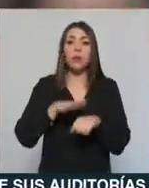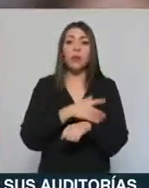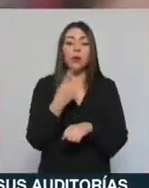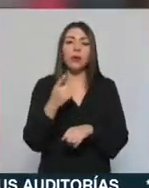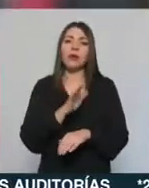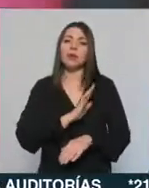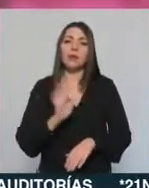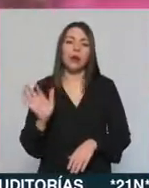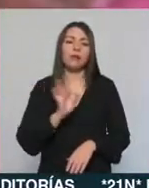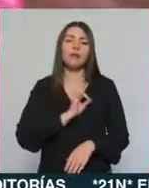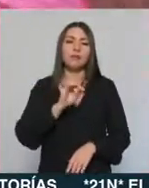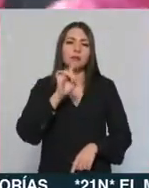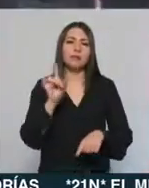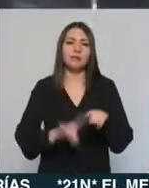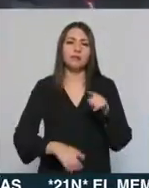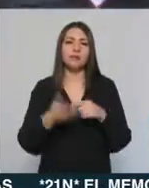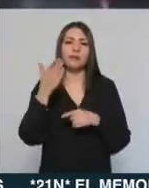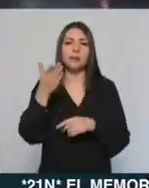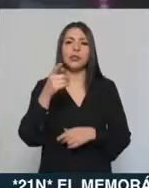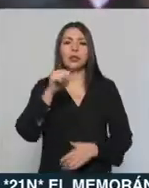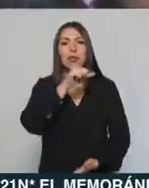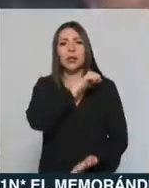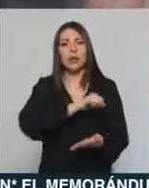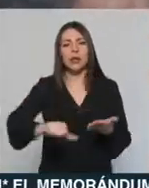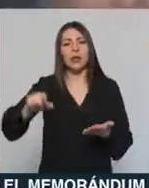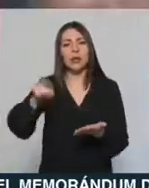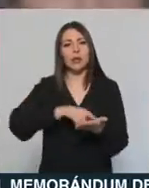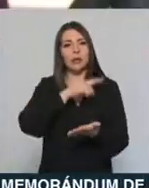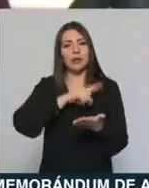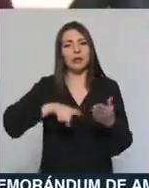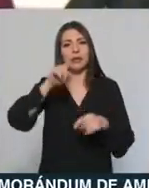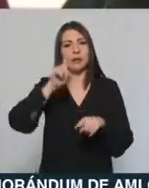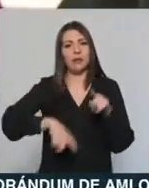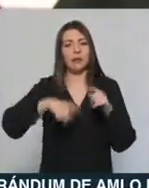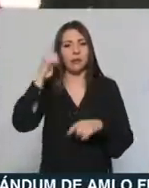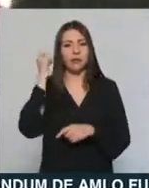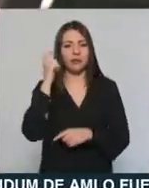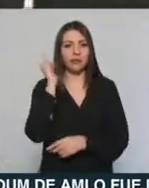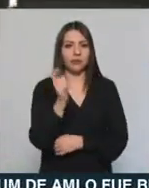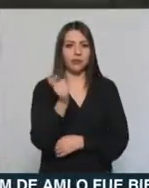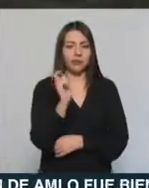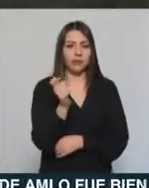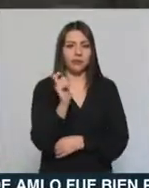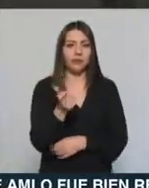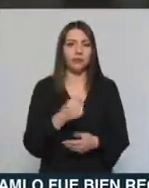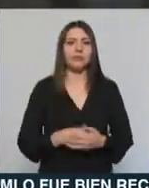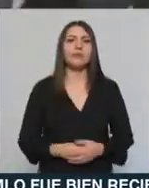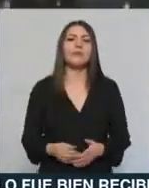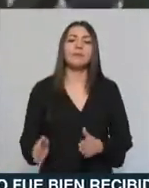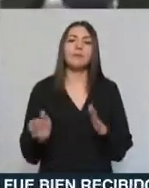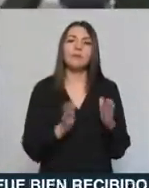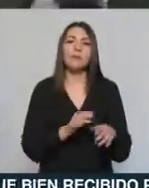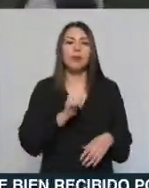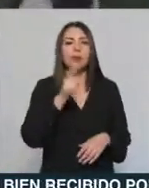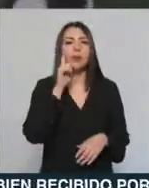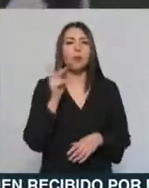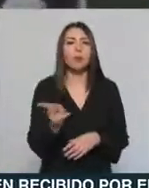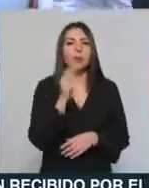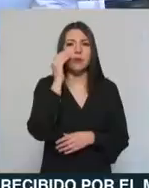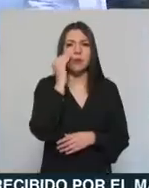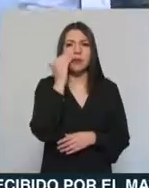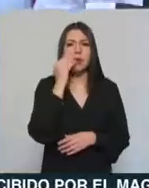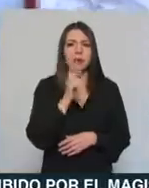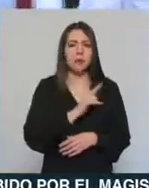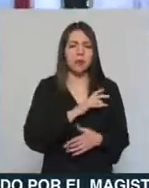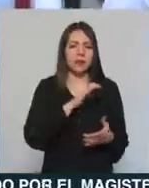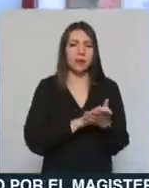el momento para poder presentar la demanda de cancelación. La señora Carmela nos pregunta a través de Facebook, mi marido se fue con otra,